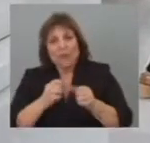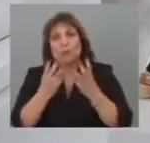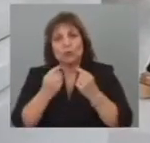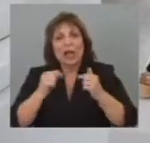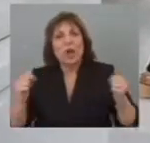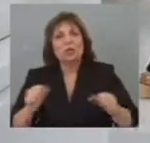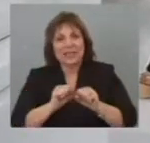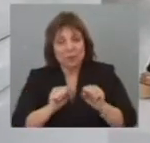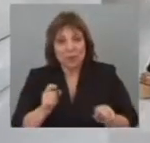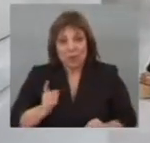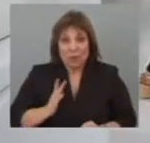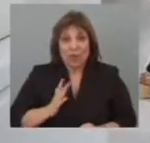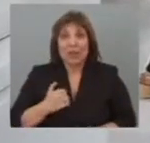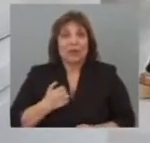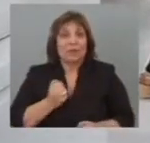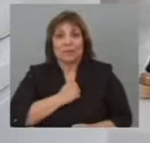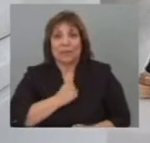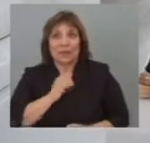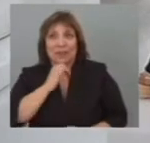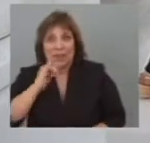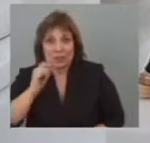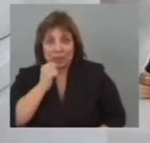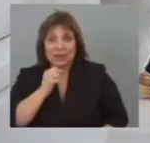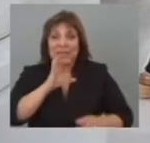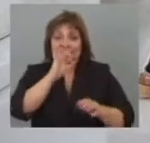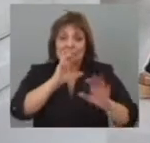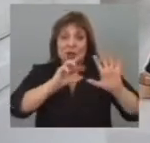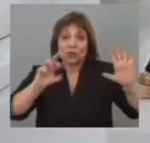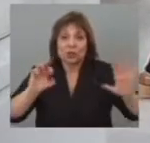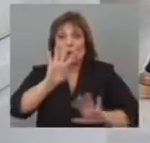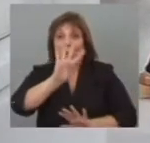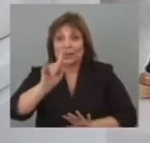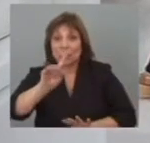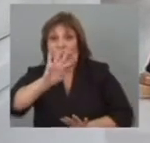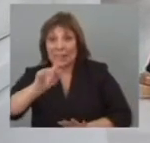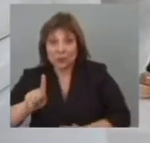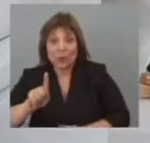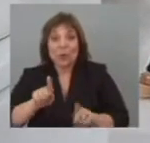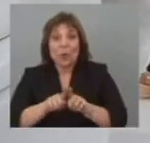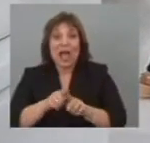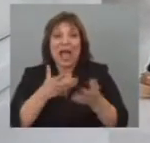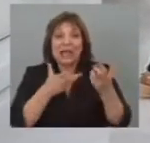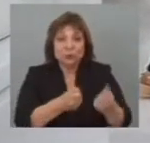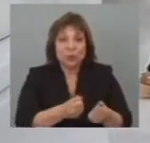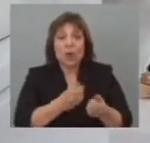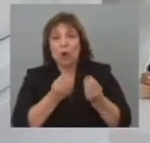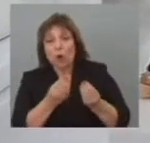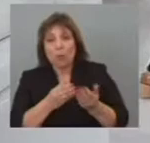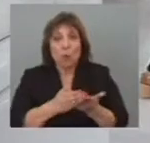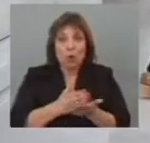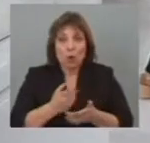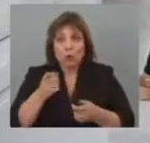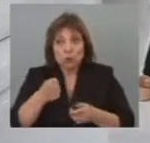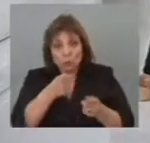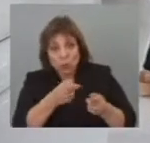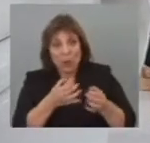cosas. Si la mujer no se anima a la denuncia policial, el 0800-4141, que es una ayuda previa y una orientación de cómo actuar.